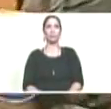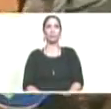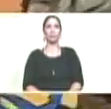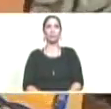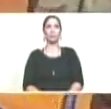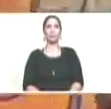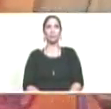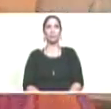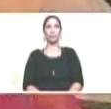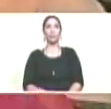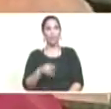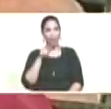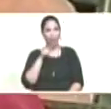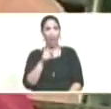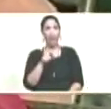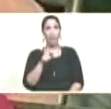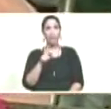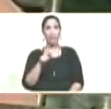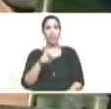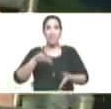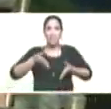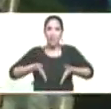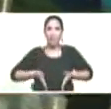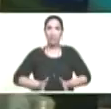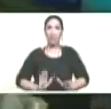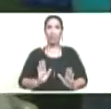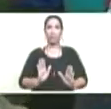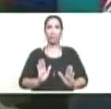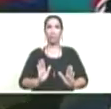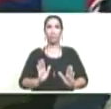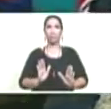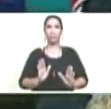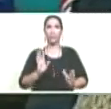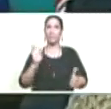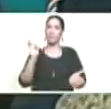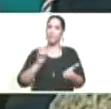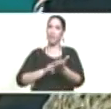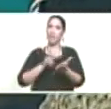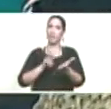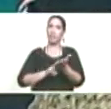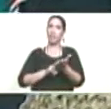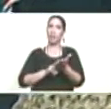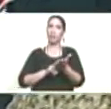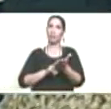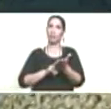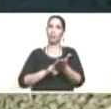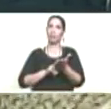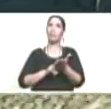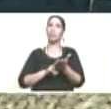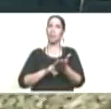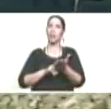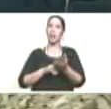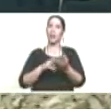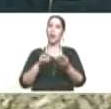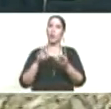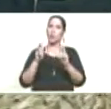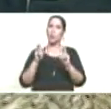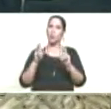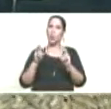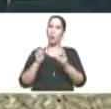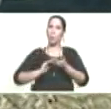Porque es de allí que va a surgir la verdad para una renovación profunda,